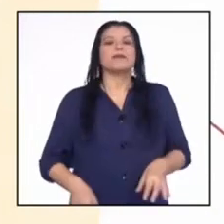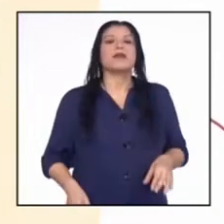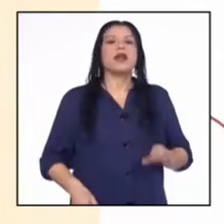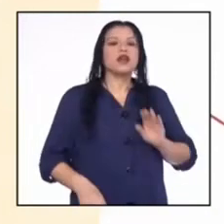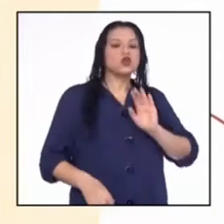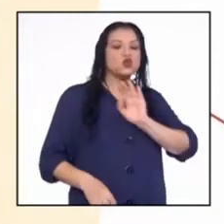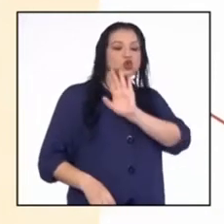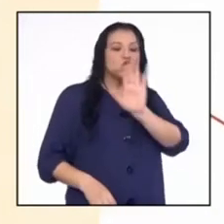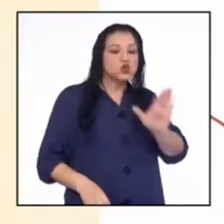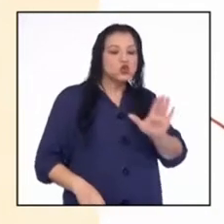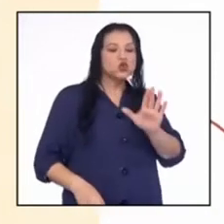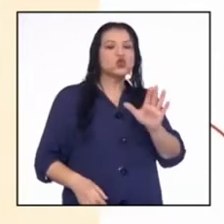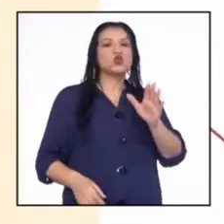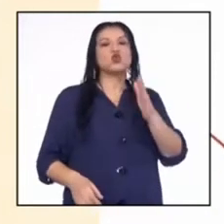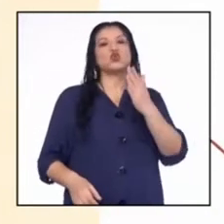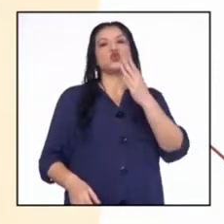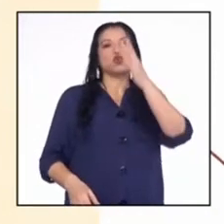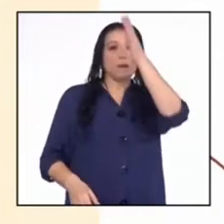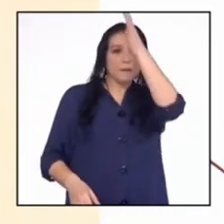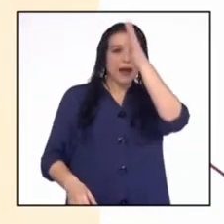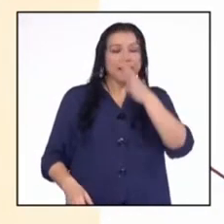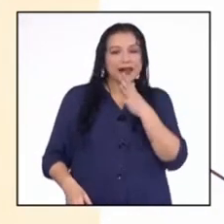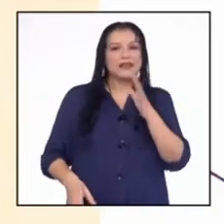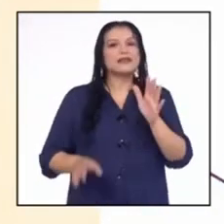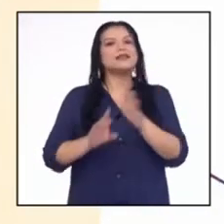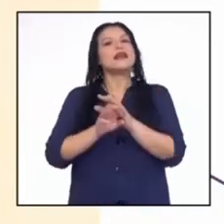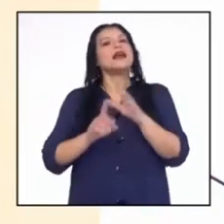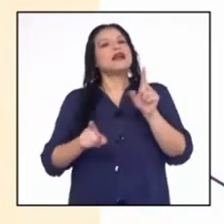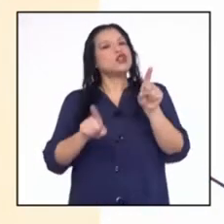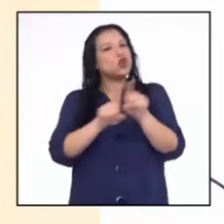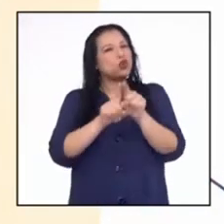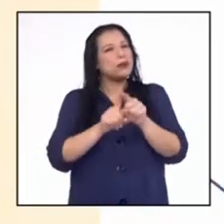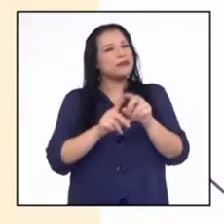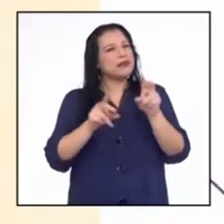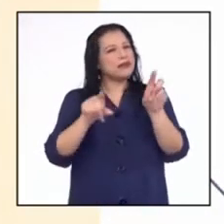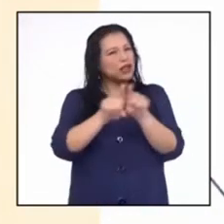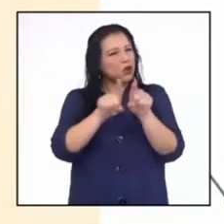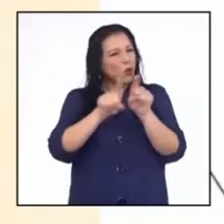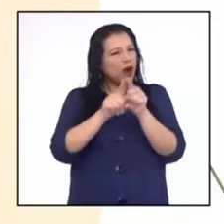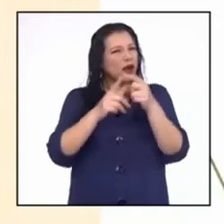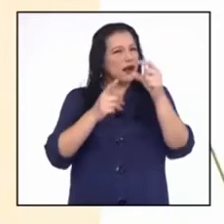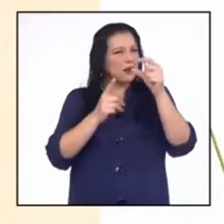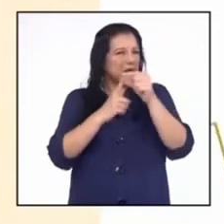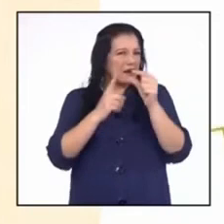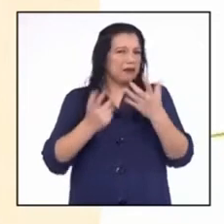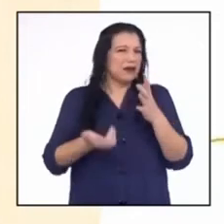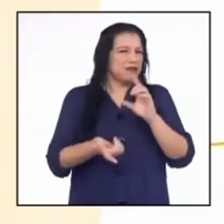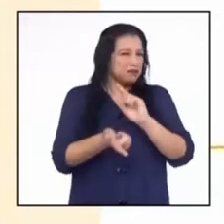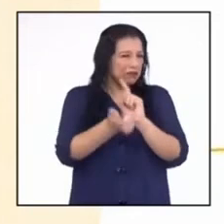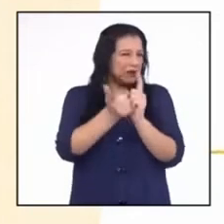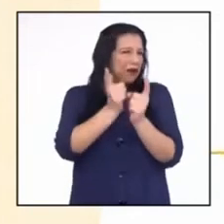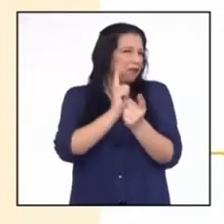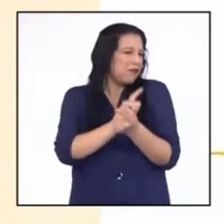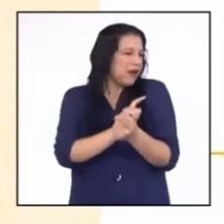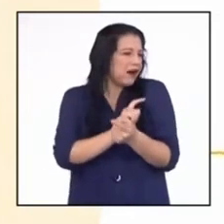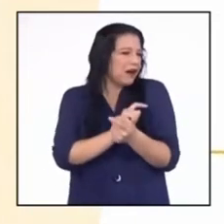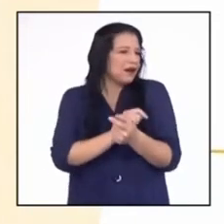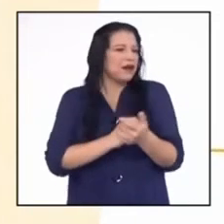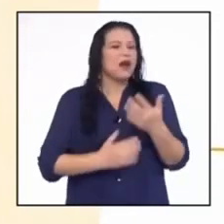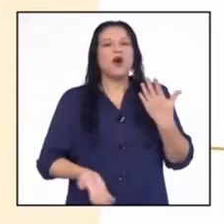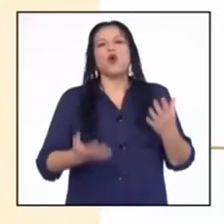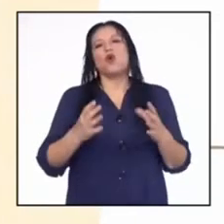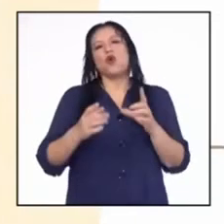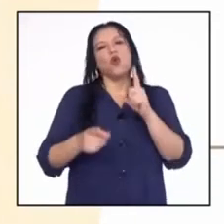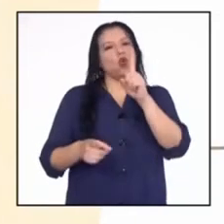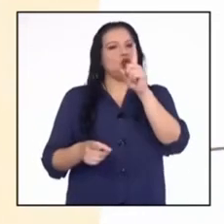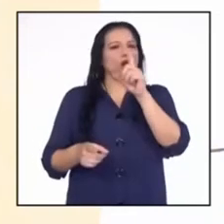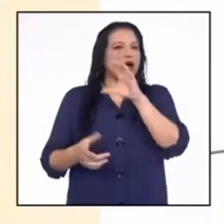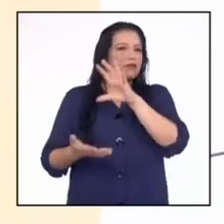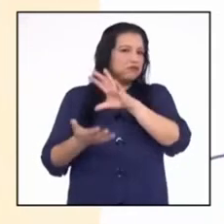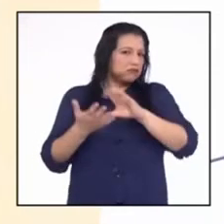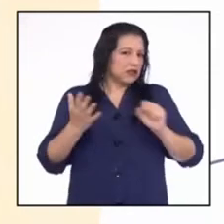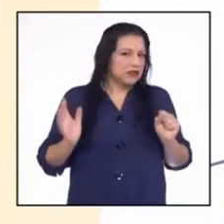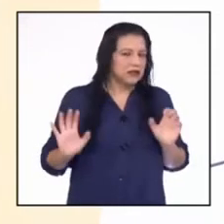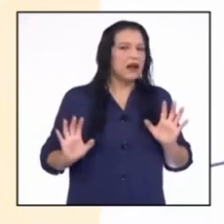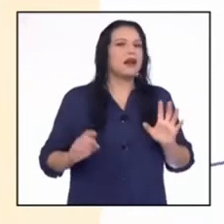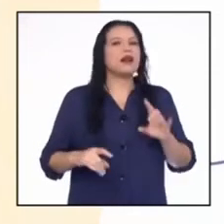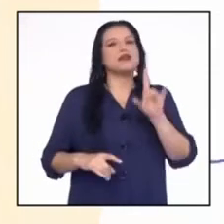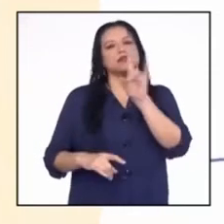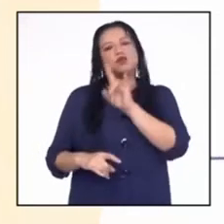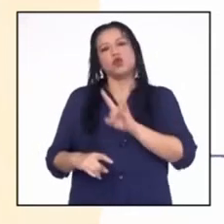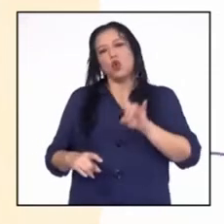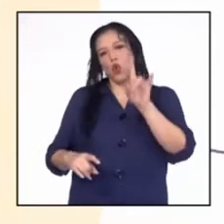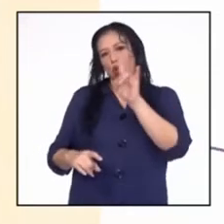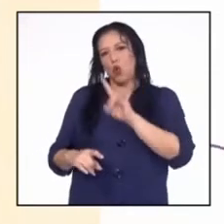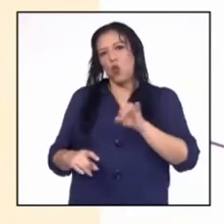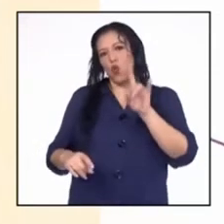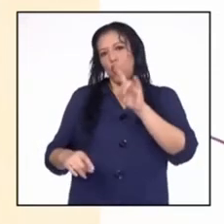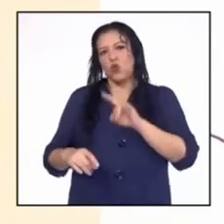sus padres 2 veces. Entonces ahí yo creo que podrías reemplazarlo con algo más, o no sé, simplemente suprimirlo, haciendo uso de